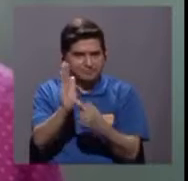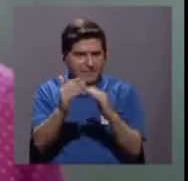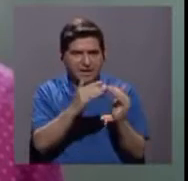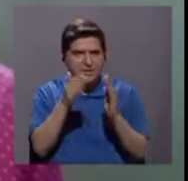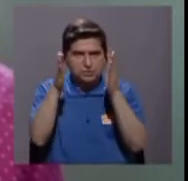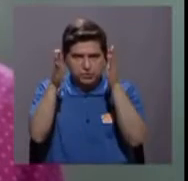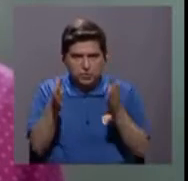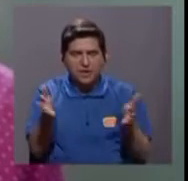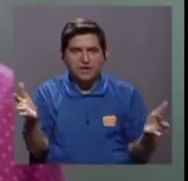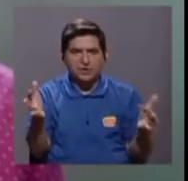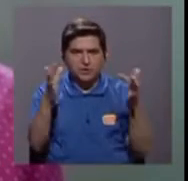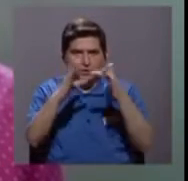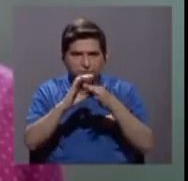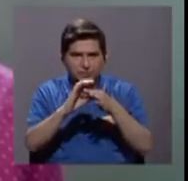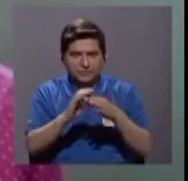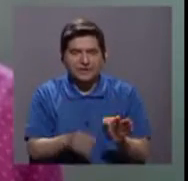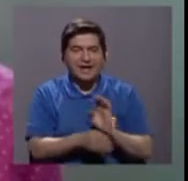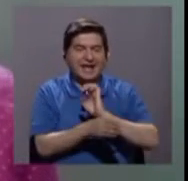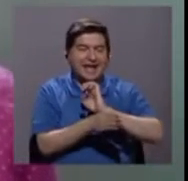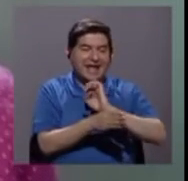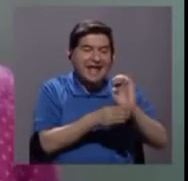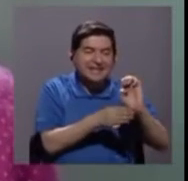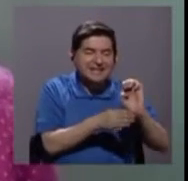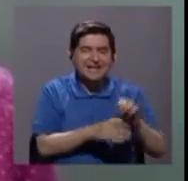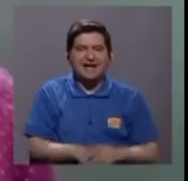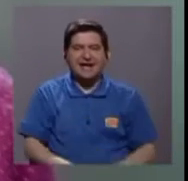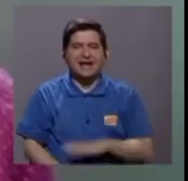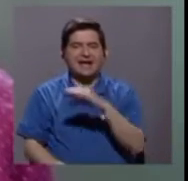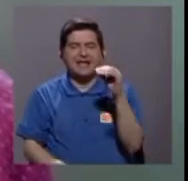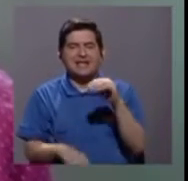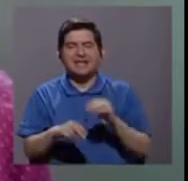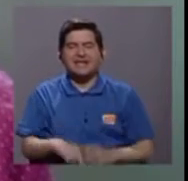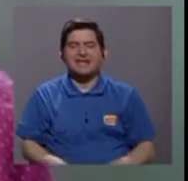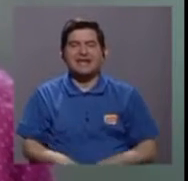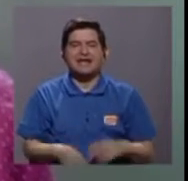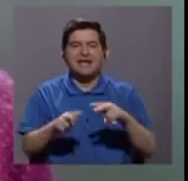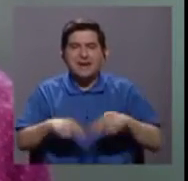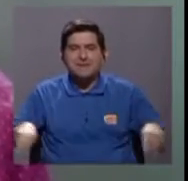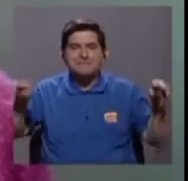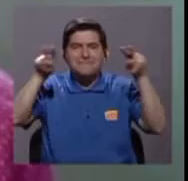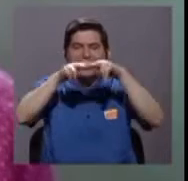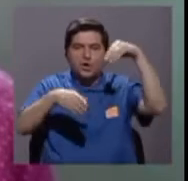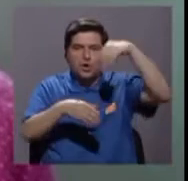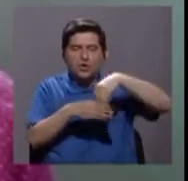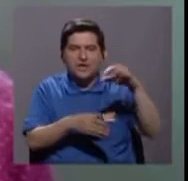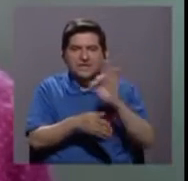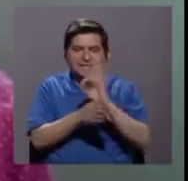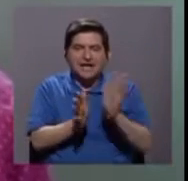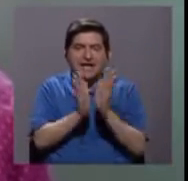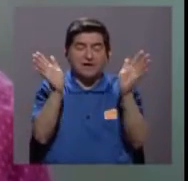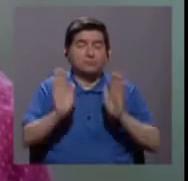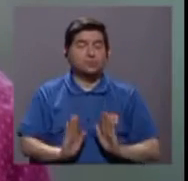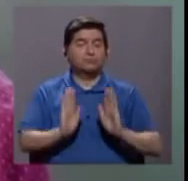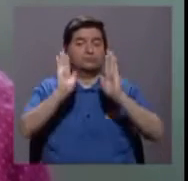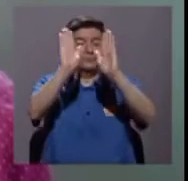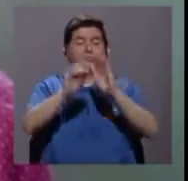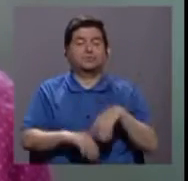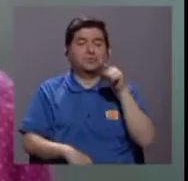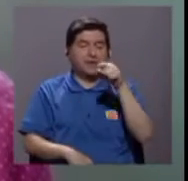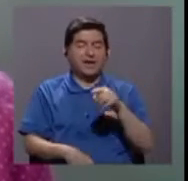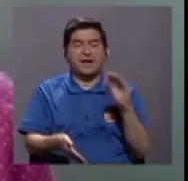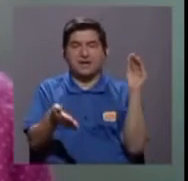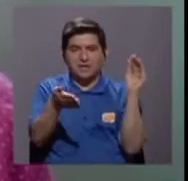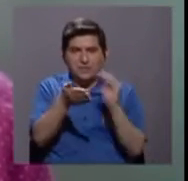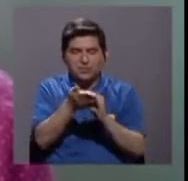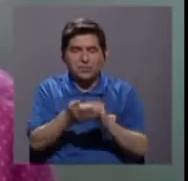ciudadano sobre la ética y los valores en la función pública. Eso fue maravilloso. Está ahí en la memoria, lo